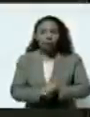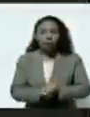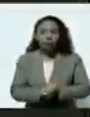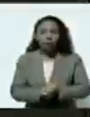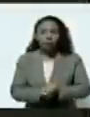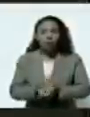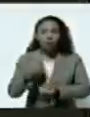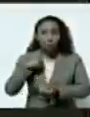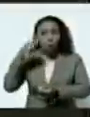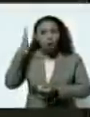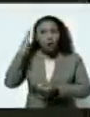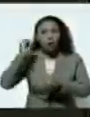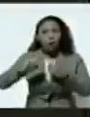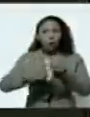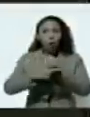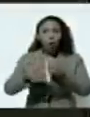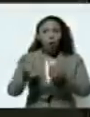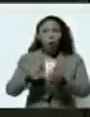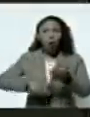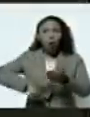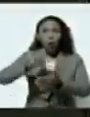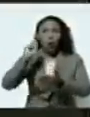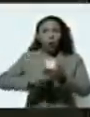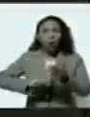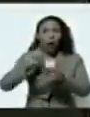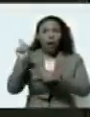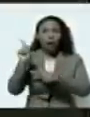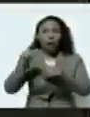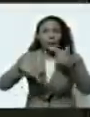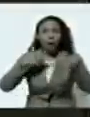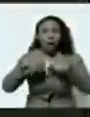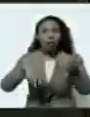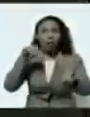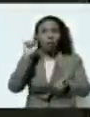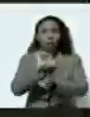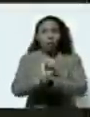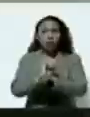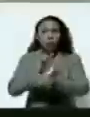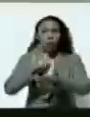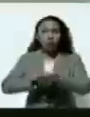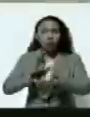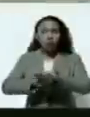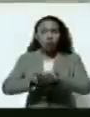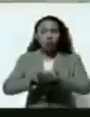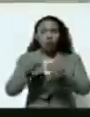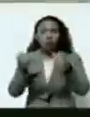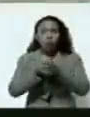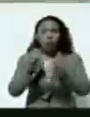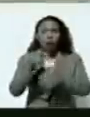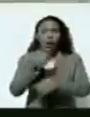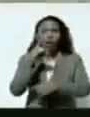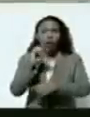Yo sé que Juan Guaidó contrató a este narcotraficante que está preso por la llamada Operación Gedeón, por la agresión contra nuestra